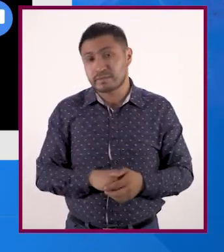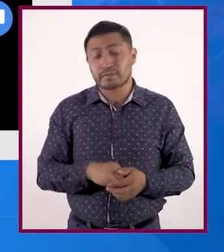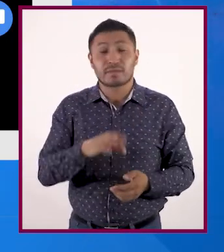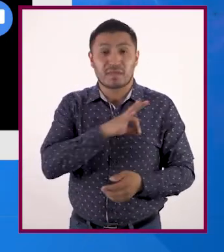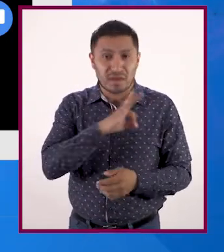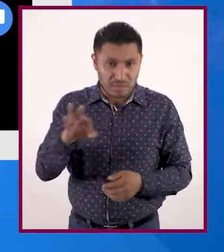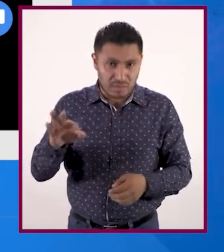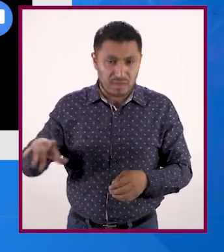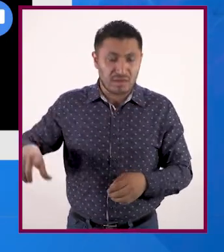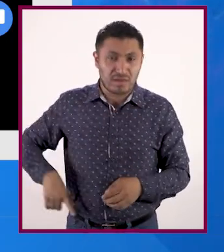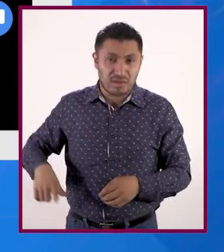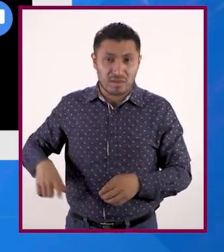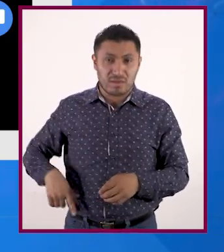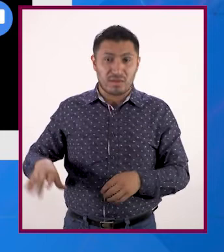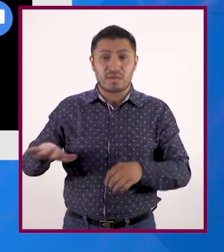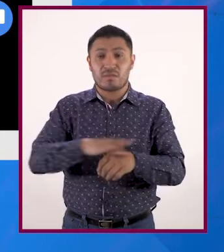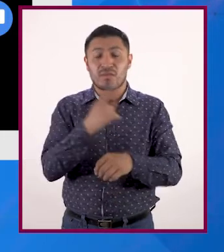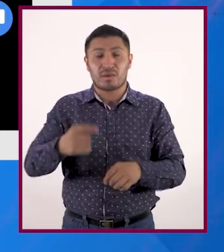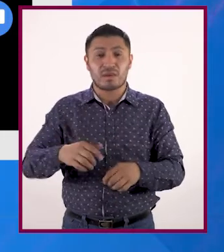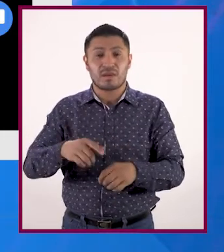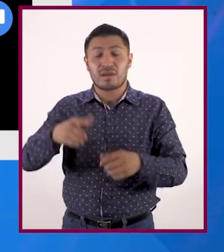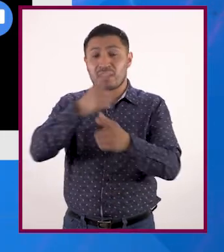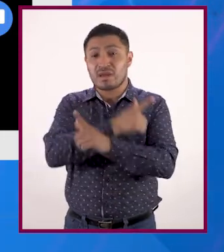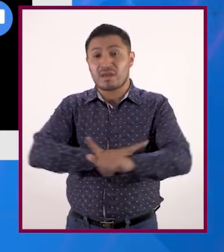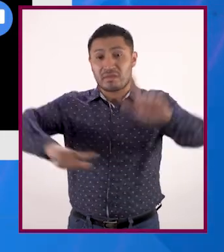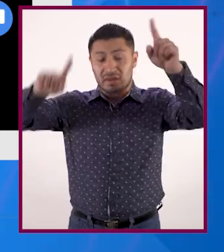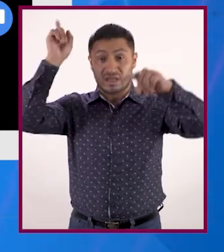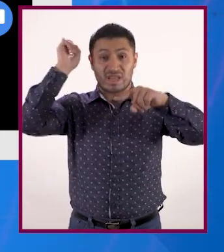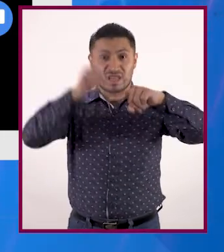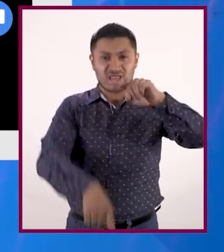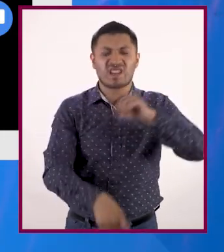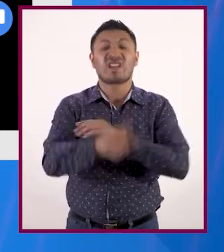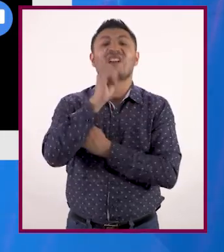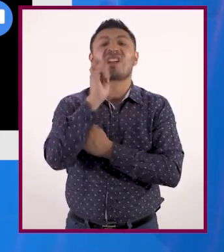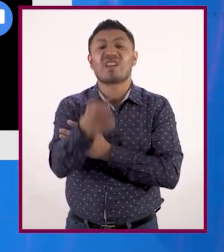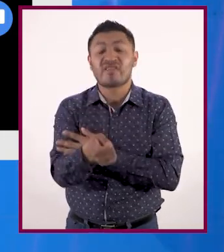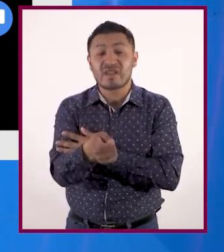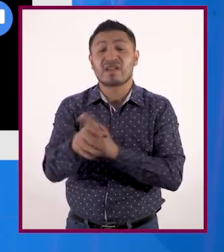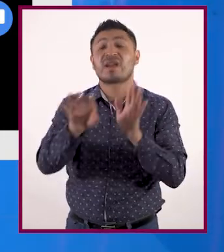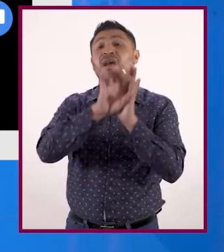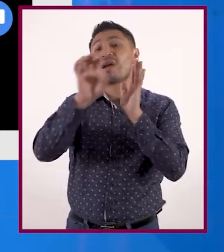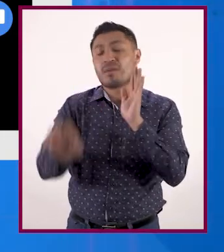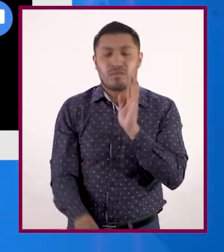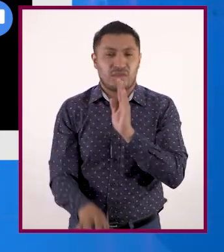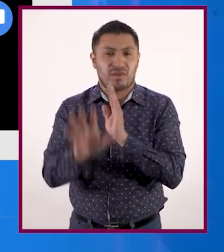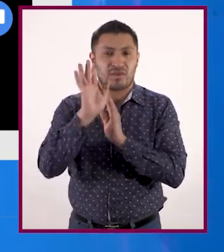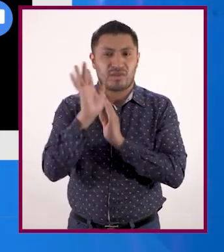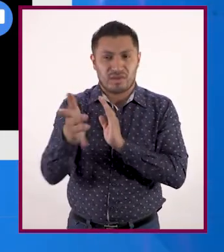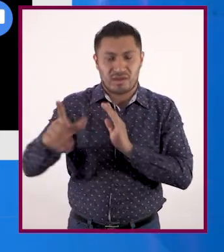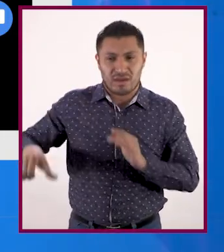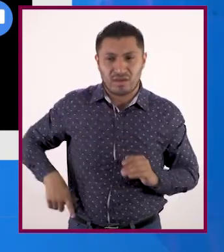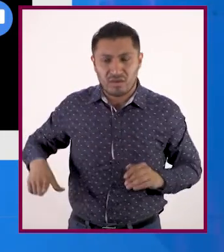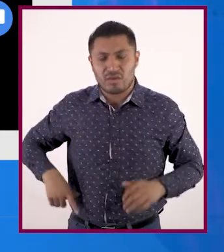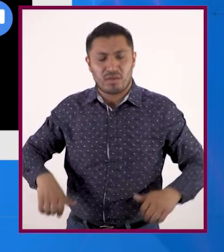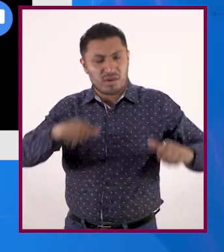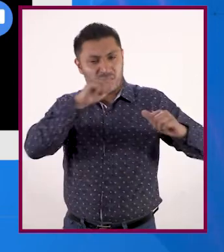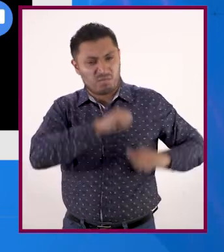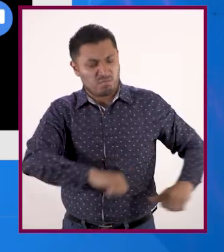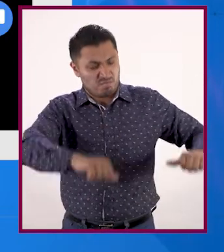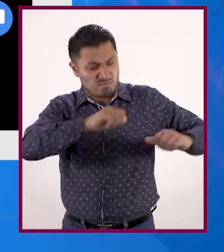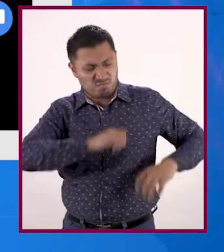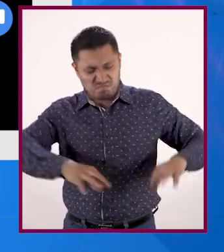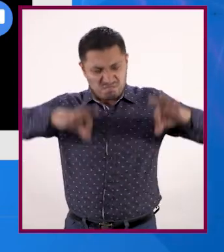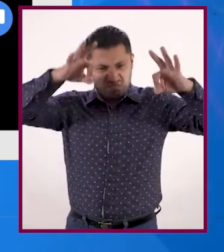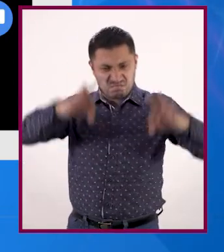se suprimen las libertades qué quiere decir esto cuando ya se instaura un régimen totalitario que